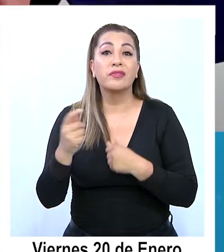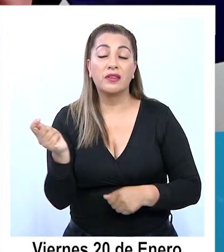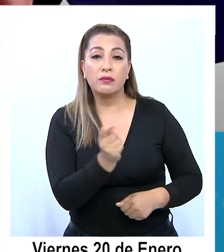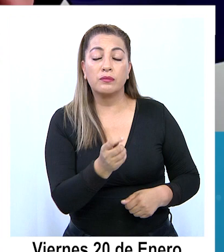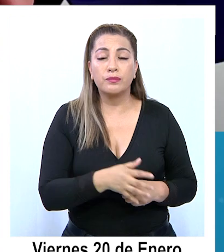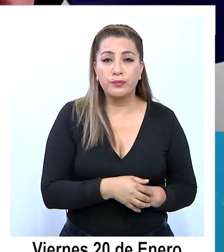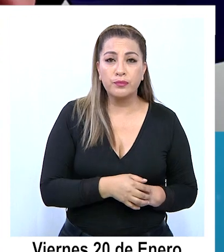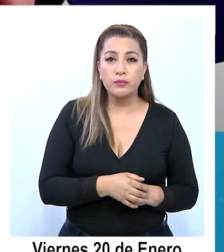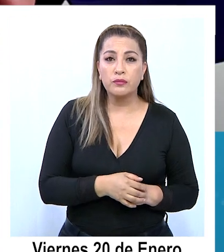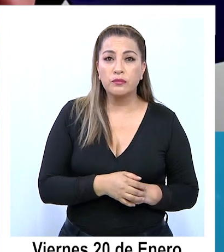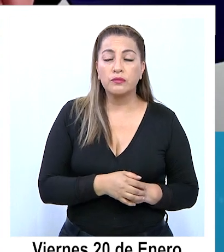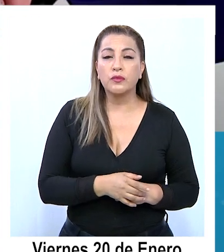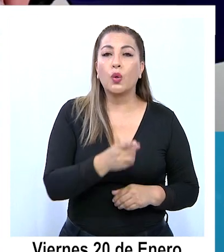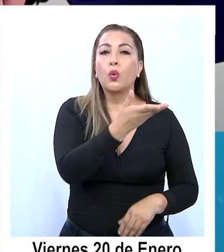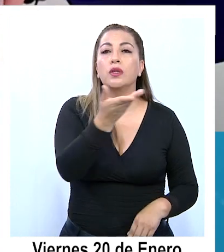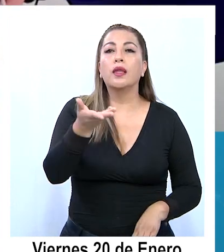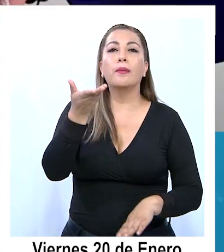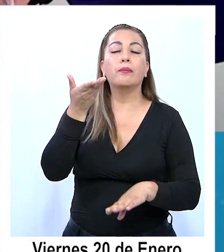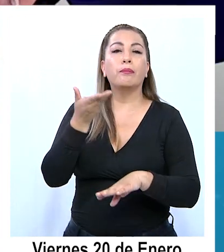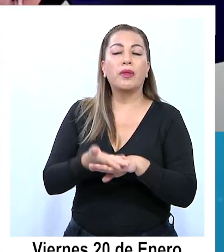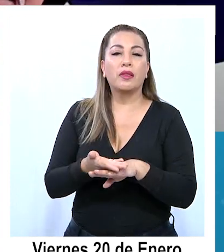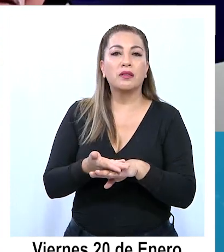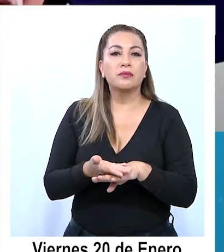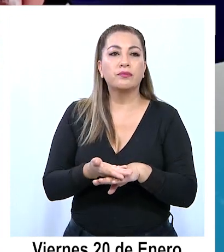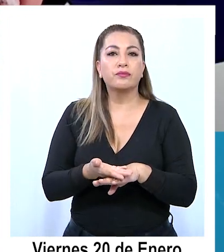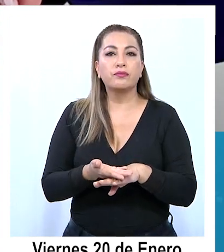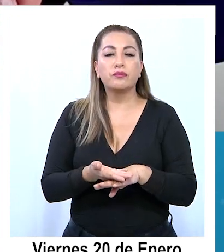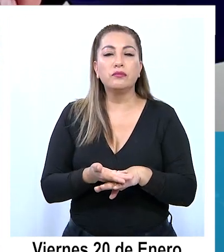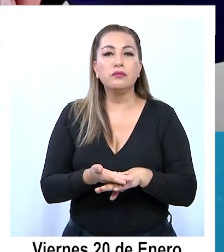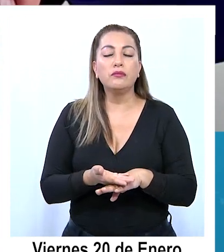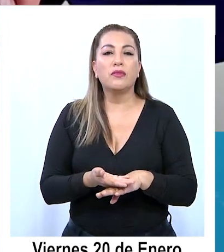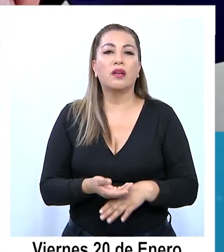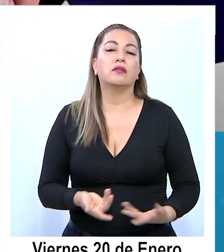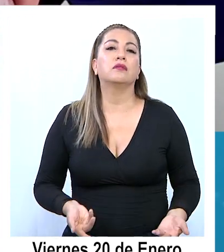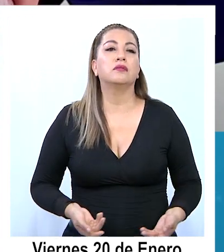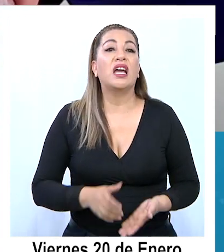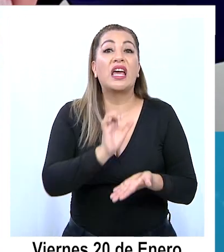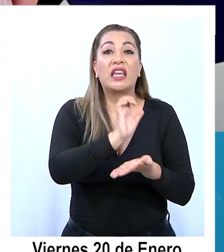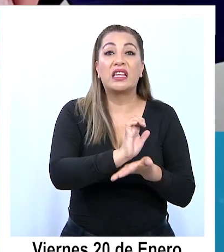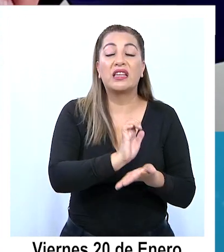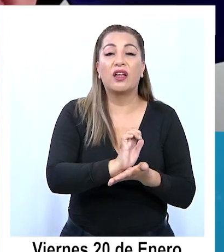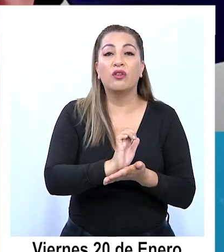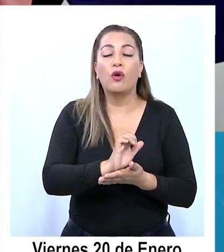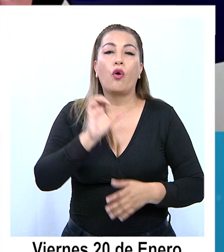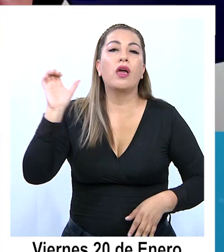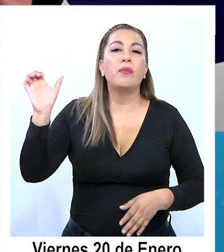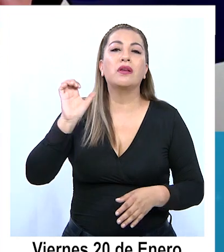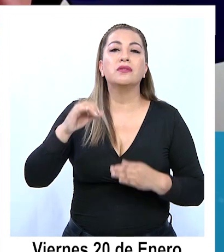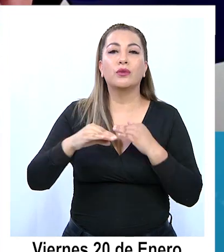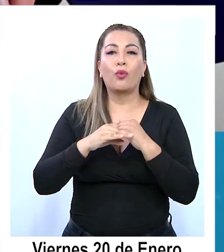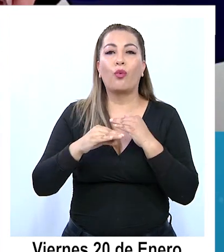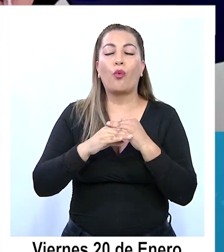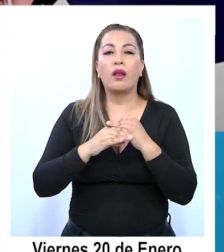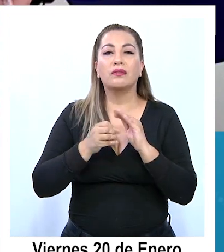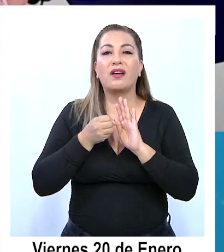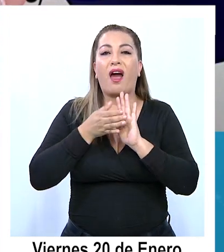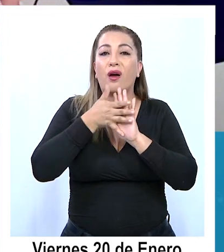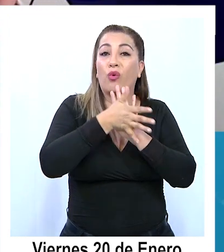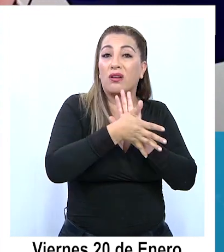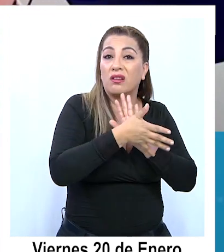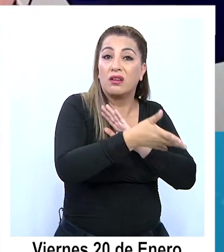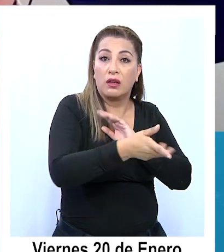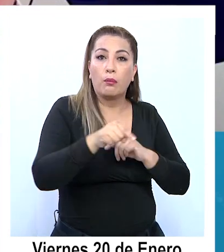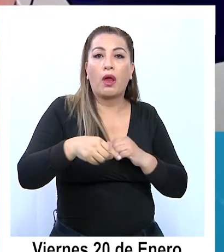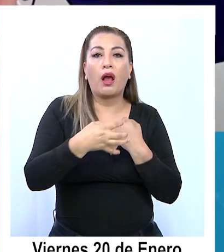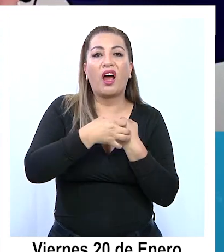y ustedes estaban pidiendo, cierto, que se declarara cierto estado también de emergencia, igual que la zona sur, pero ella dijo que la situación